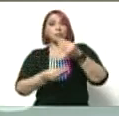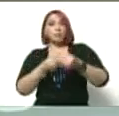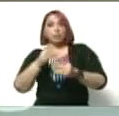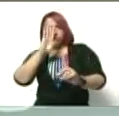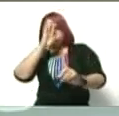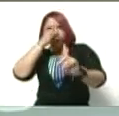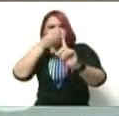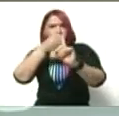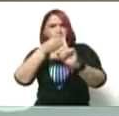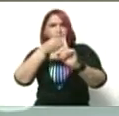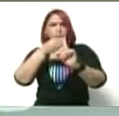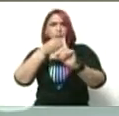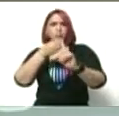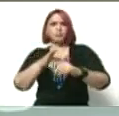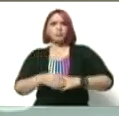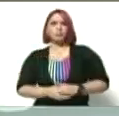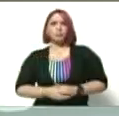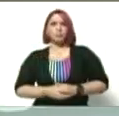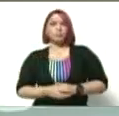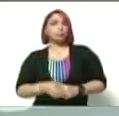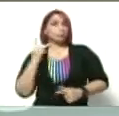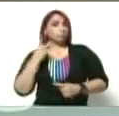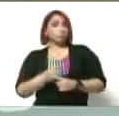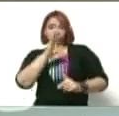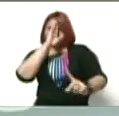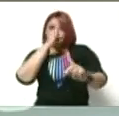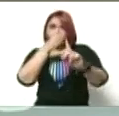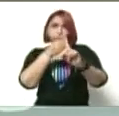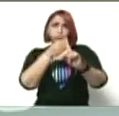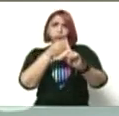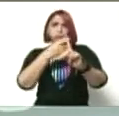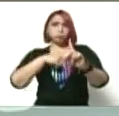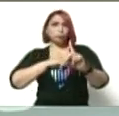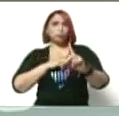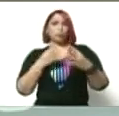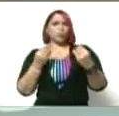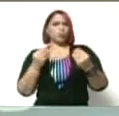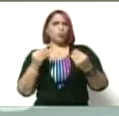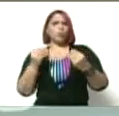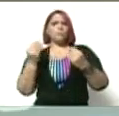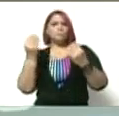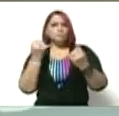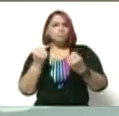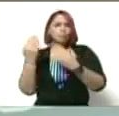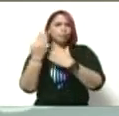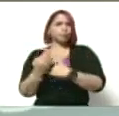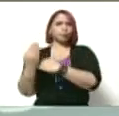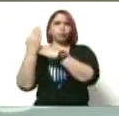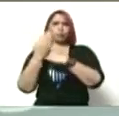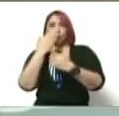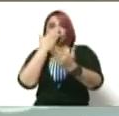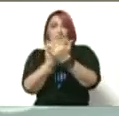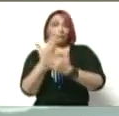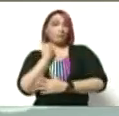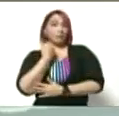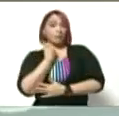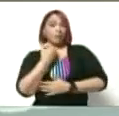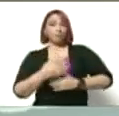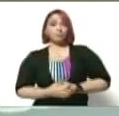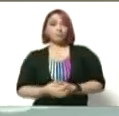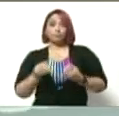epidemiológico pertinente y oportuno y para que estemos bueno muy blindado frente a esta pandemia que